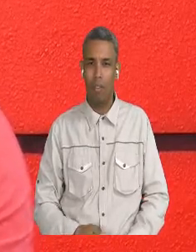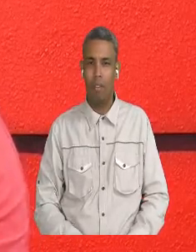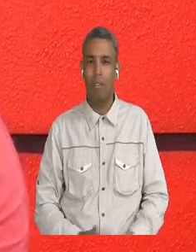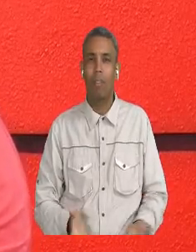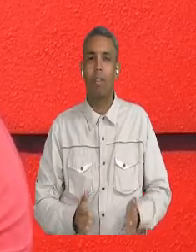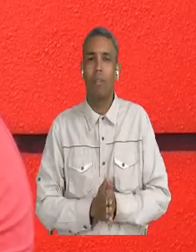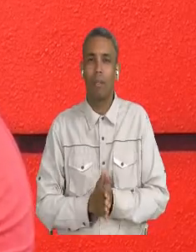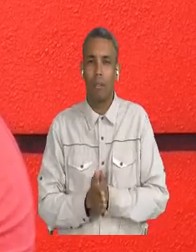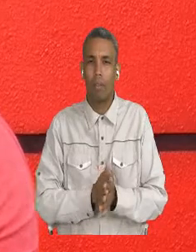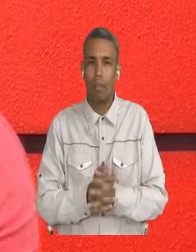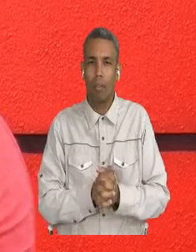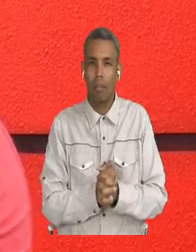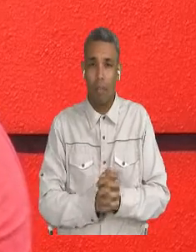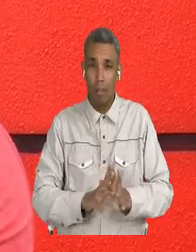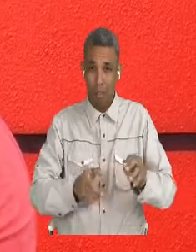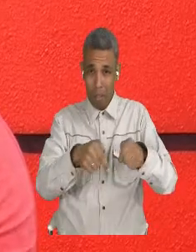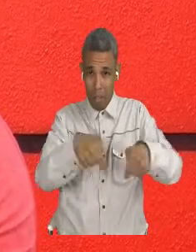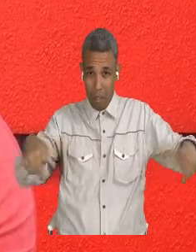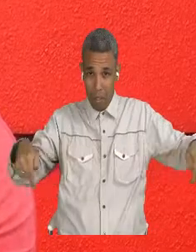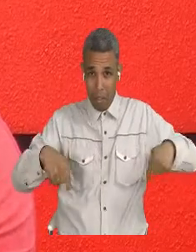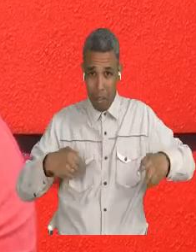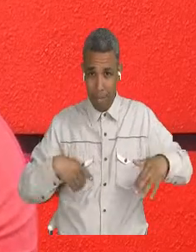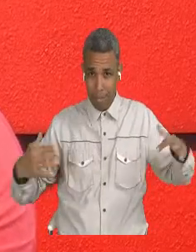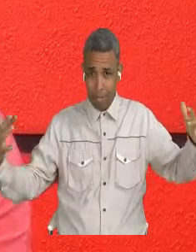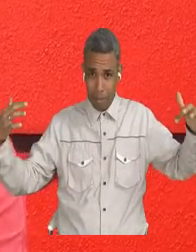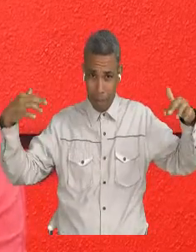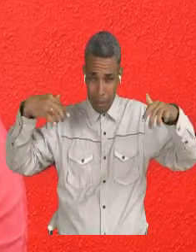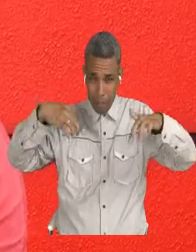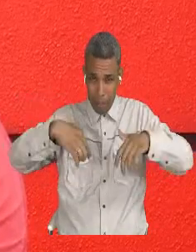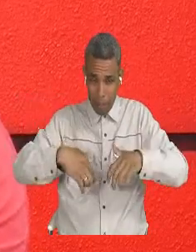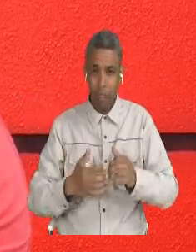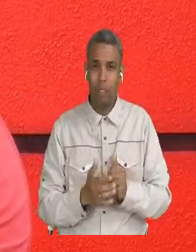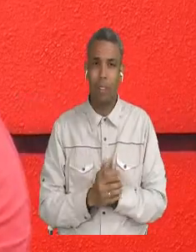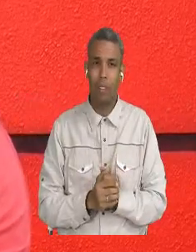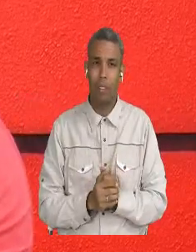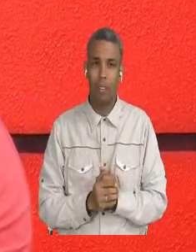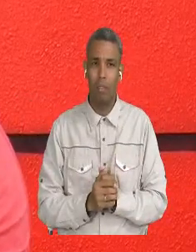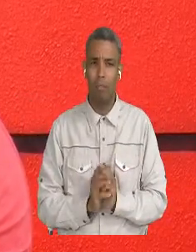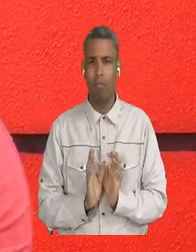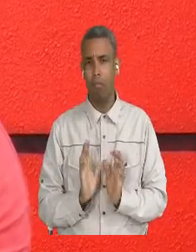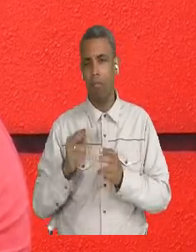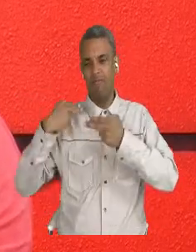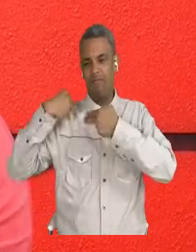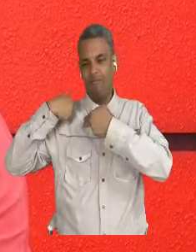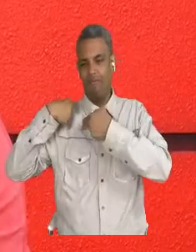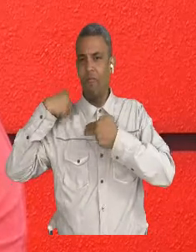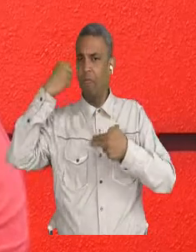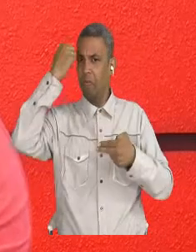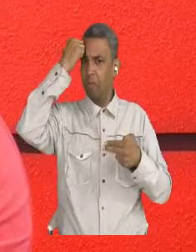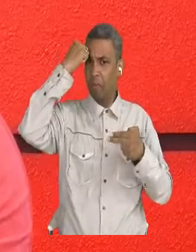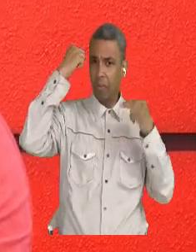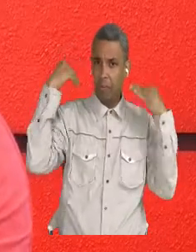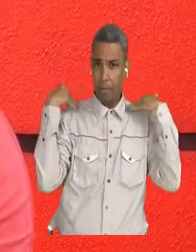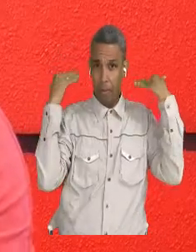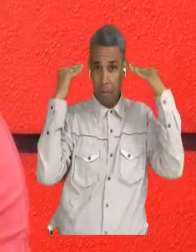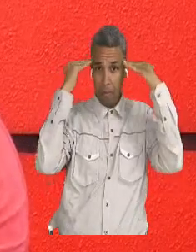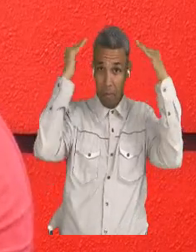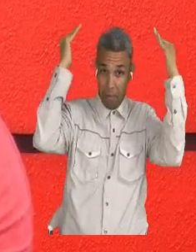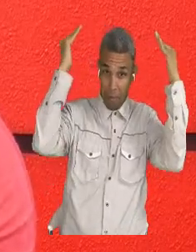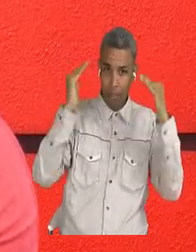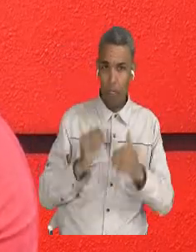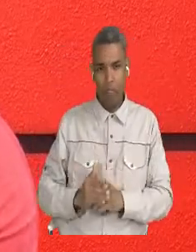las personas son entrenadas por los entrenadores que están a cargo del horario y